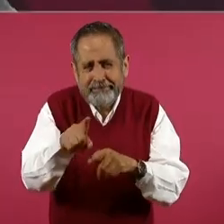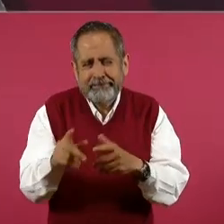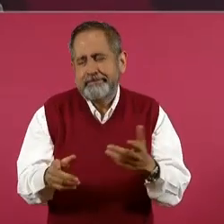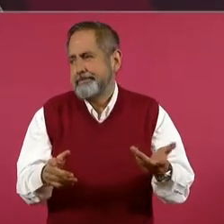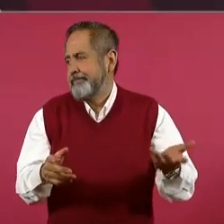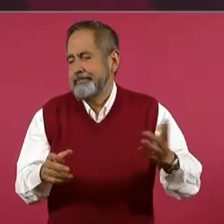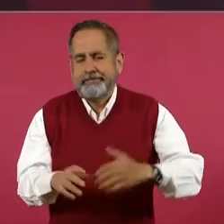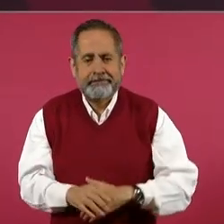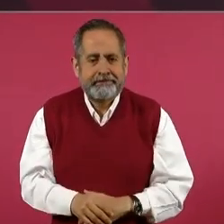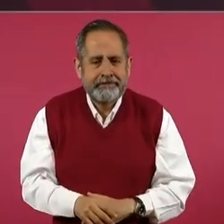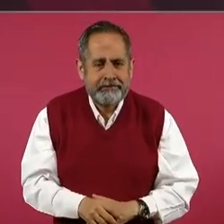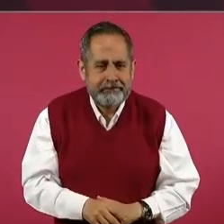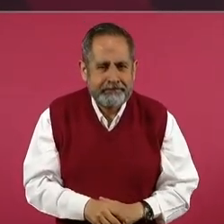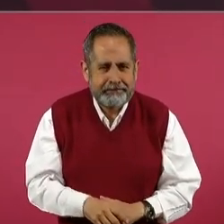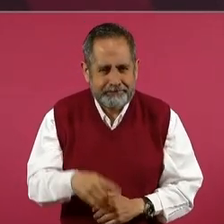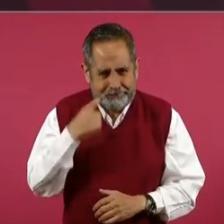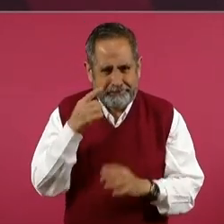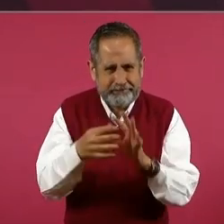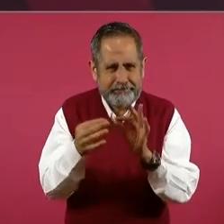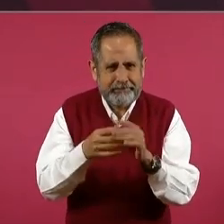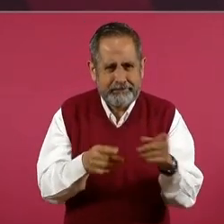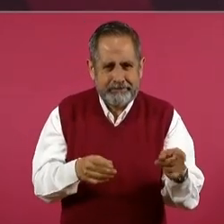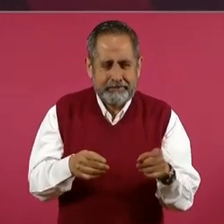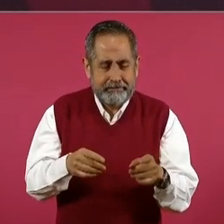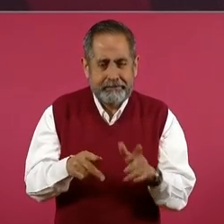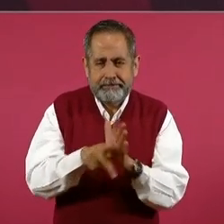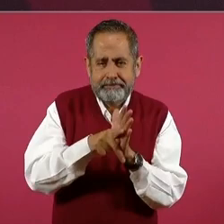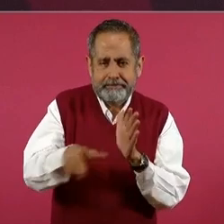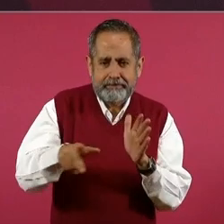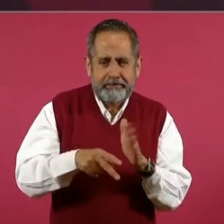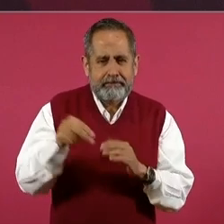más revisen el periódico El Norte